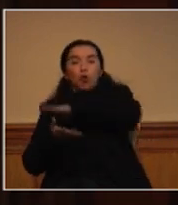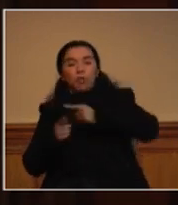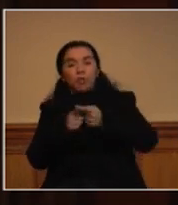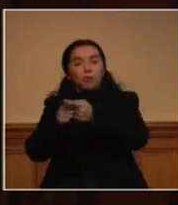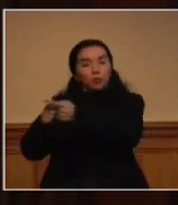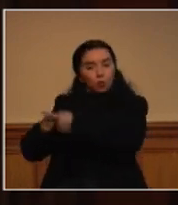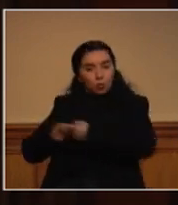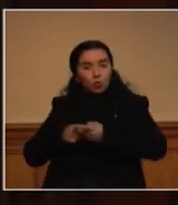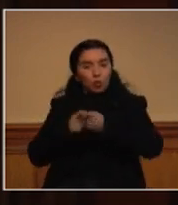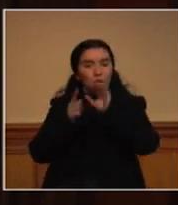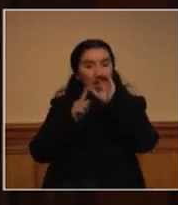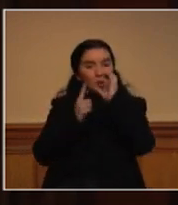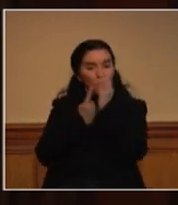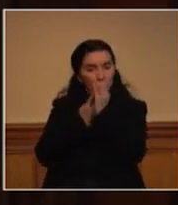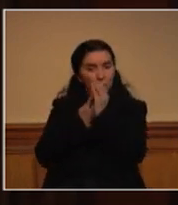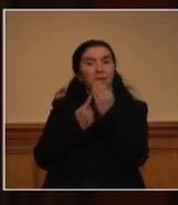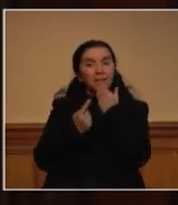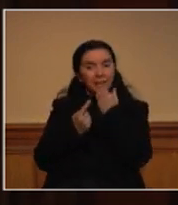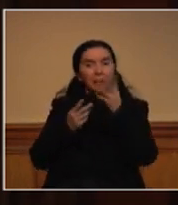social y cultural.